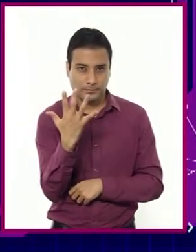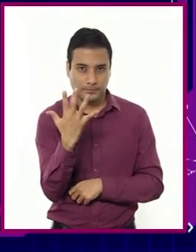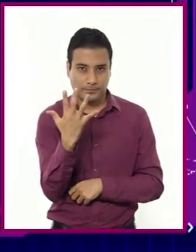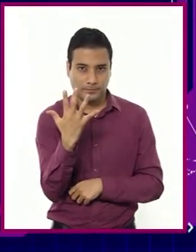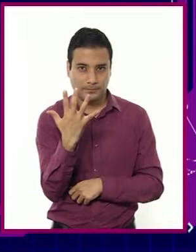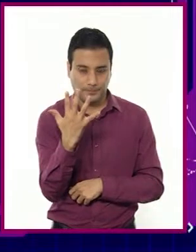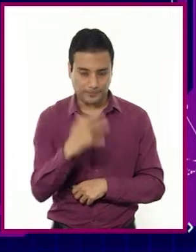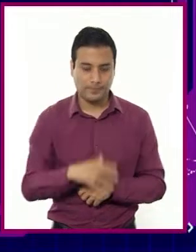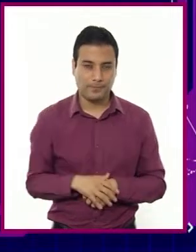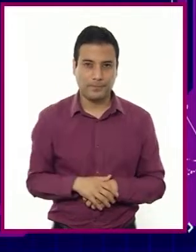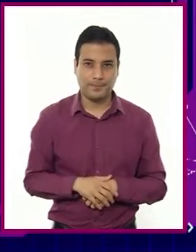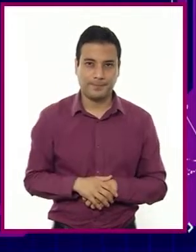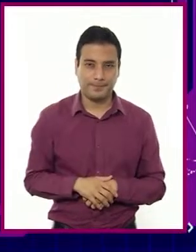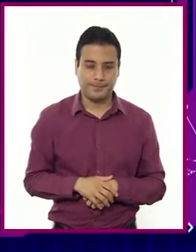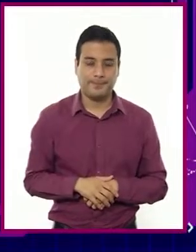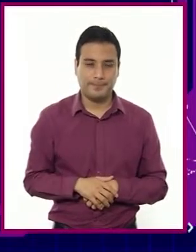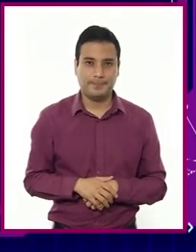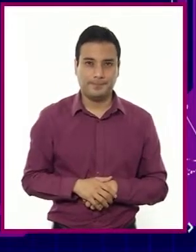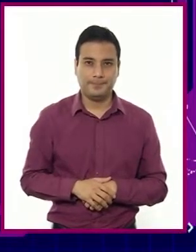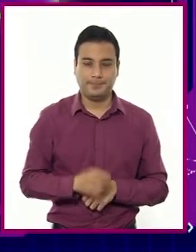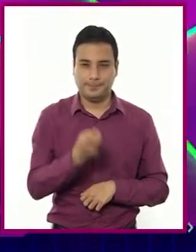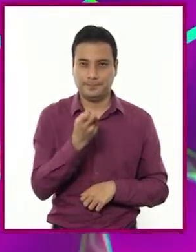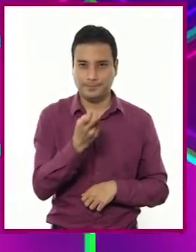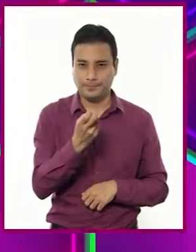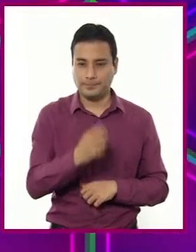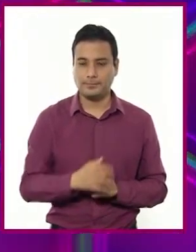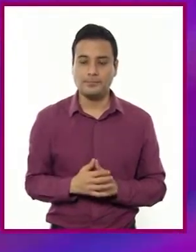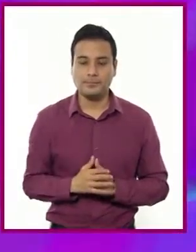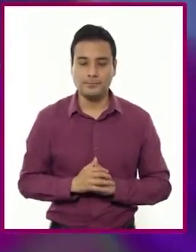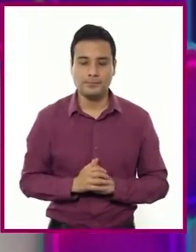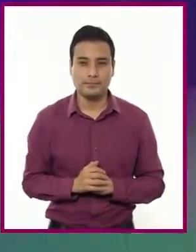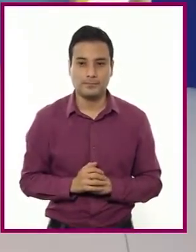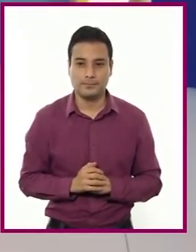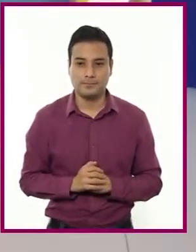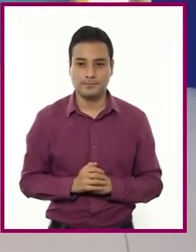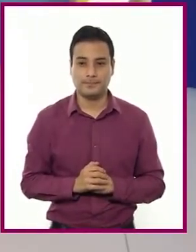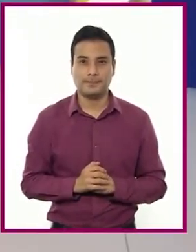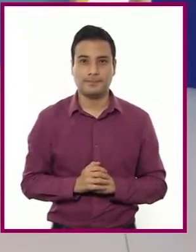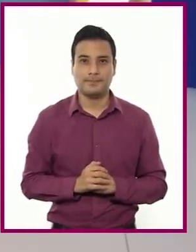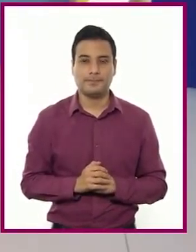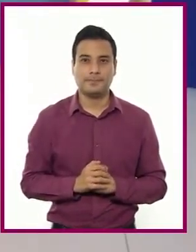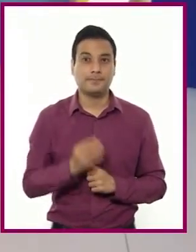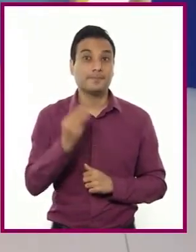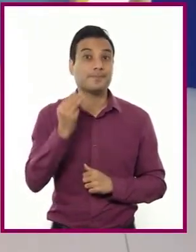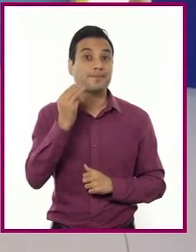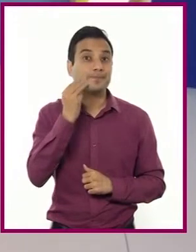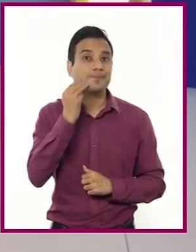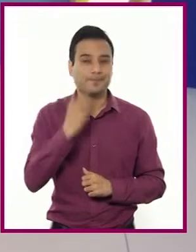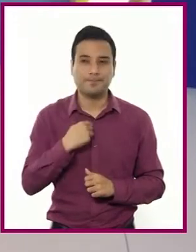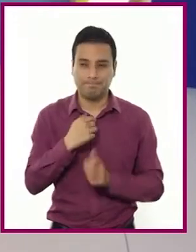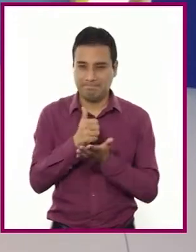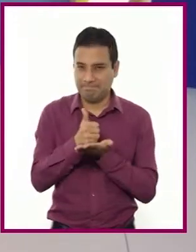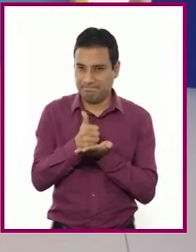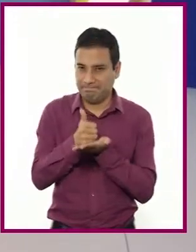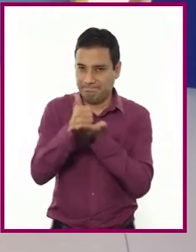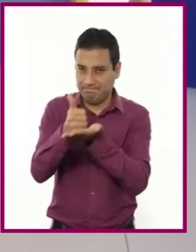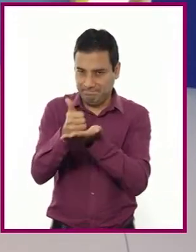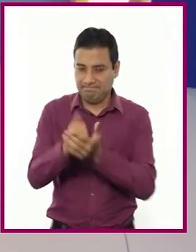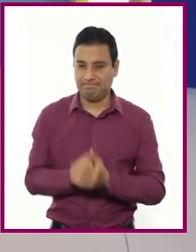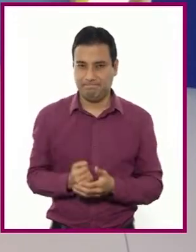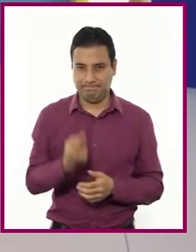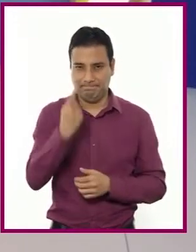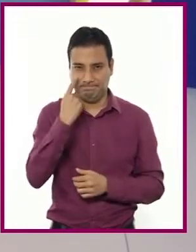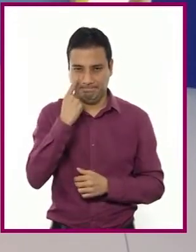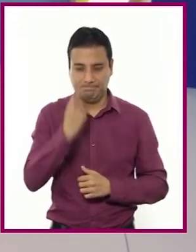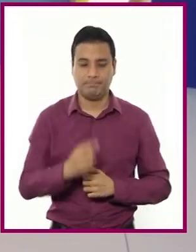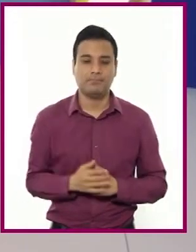los galones de alcohol contenidos en la mezcla final. Ayudemos a Marco respondiendo los siguientes cuestionamientos.